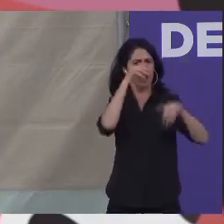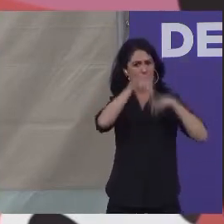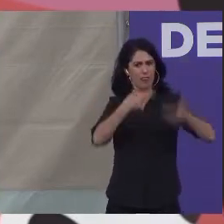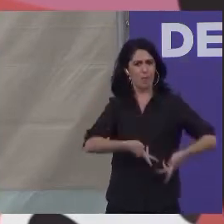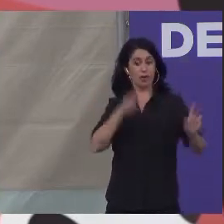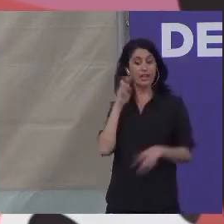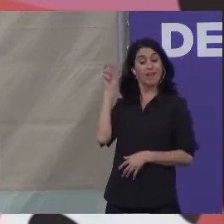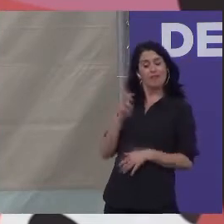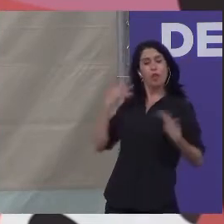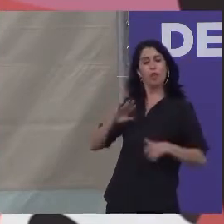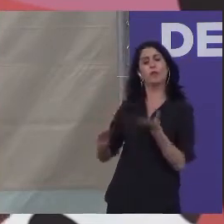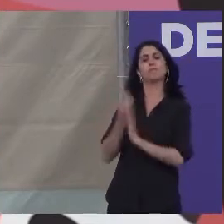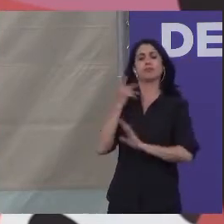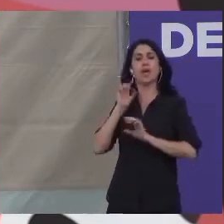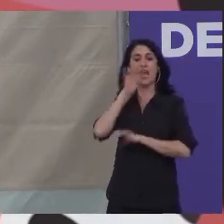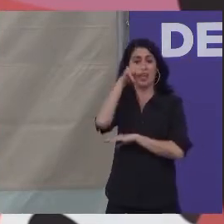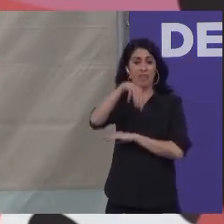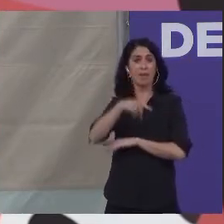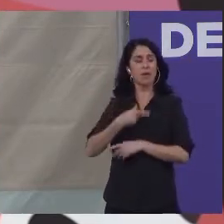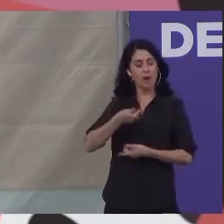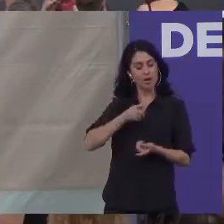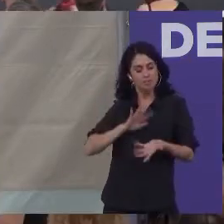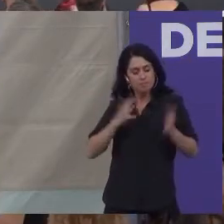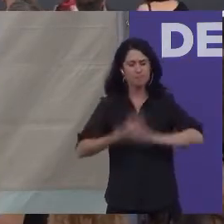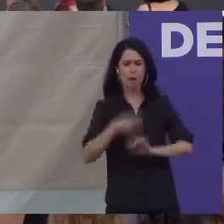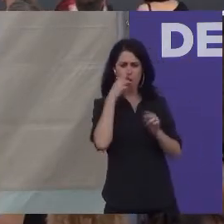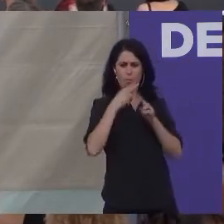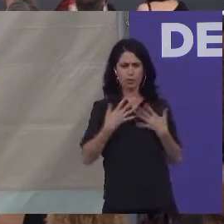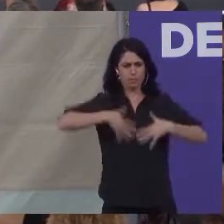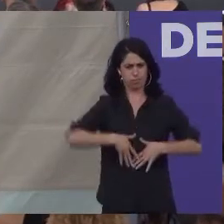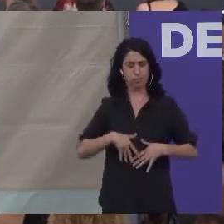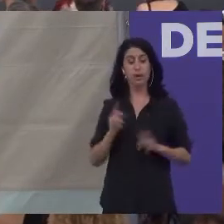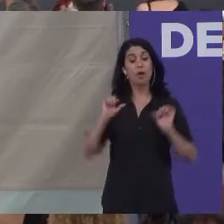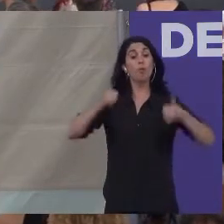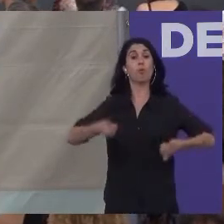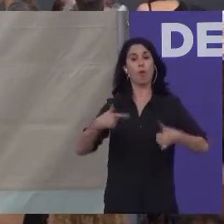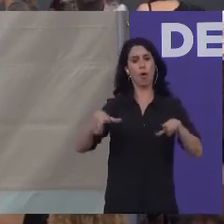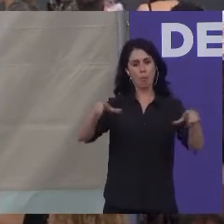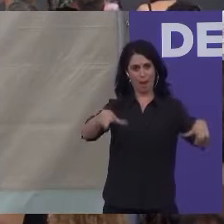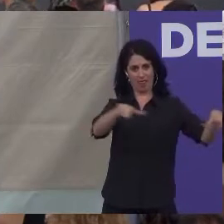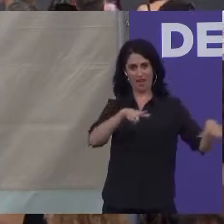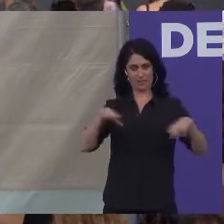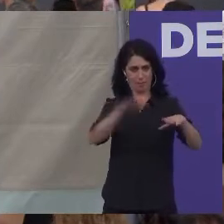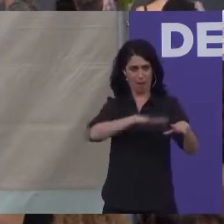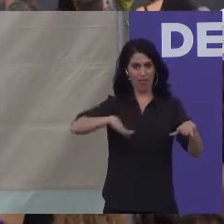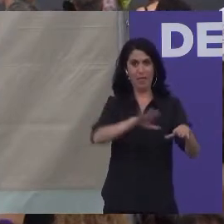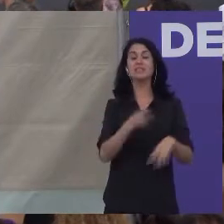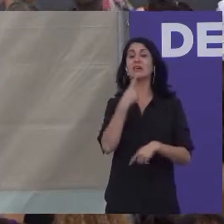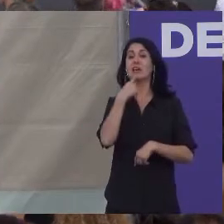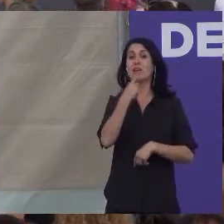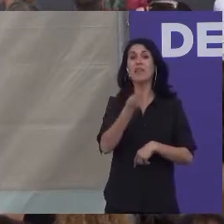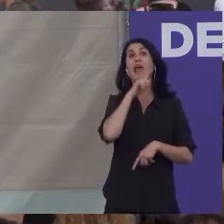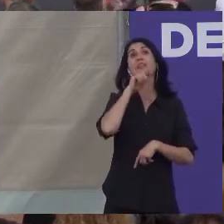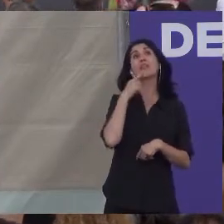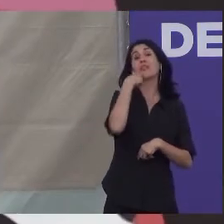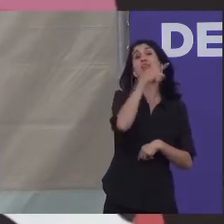ens repolitizarem ahí con molts de nosaltres. Corechavem a les places cuando venem democracia y no ho és. Porque volíem